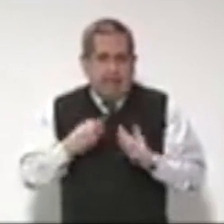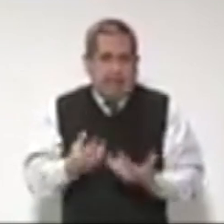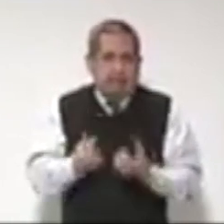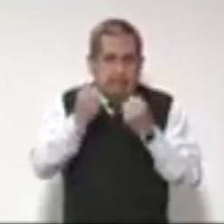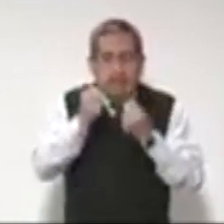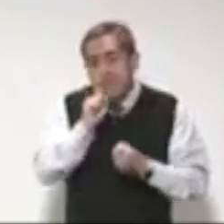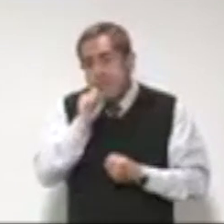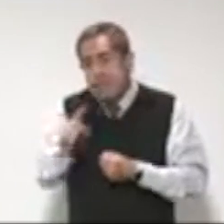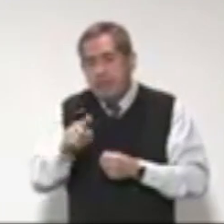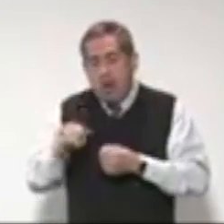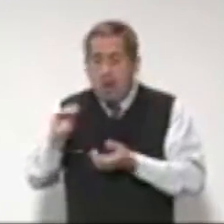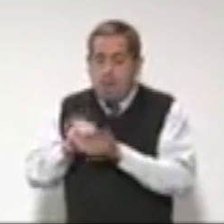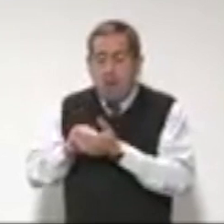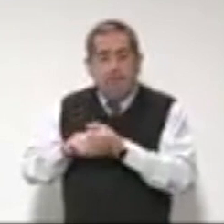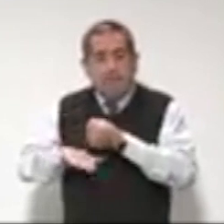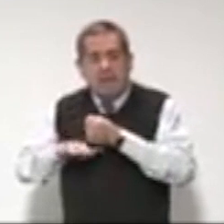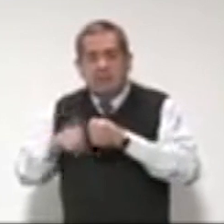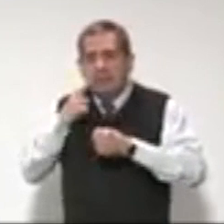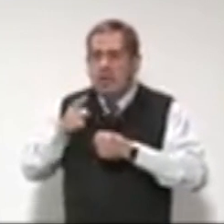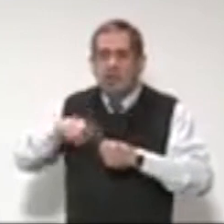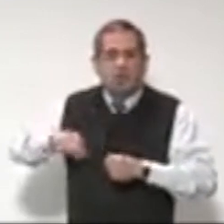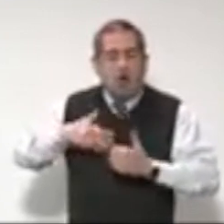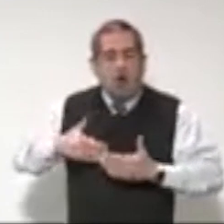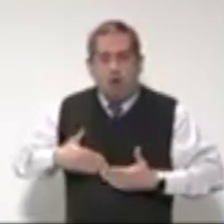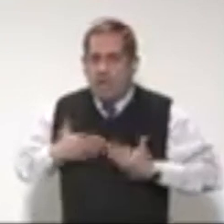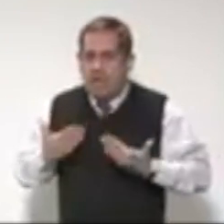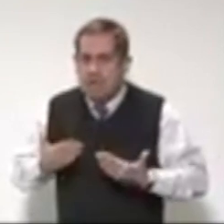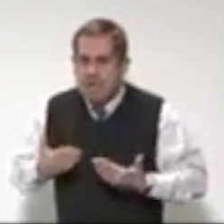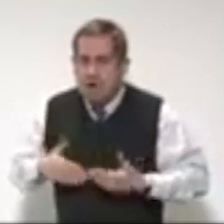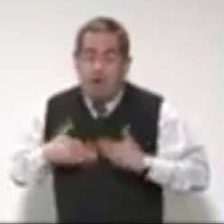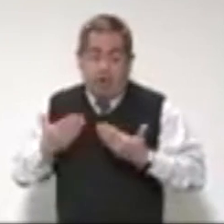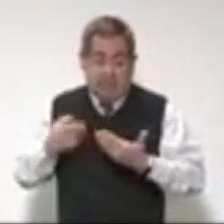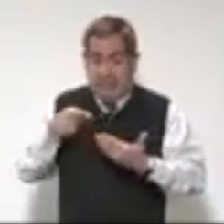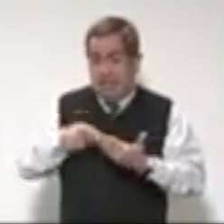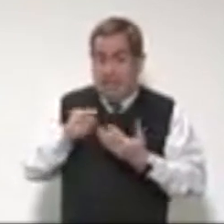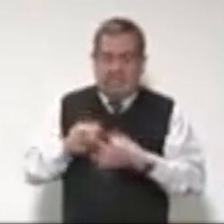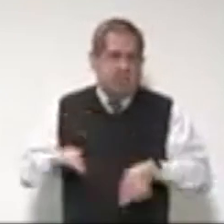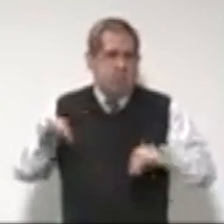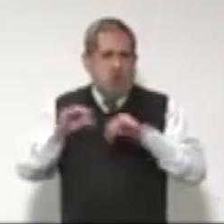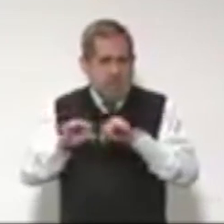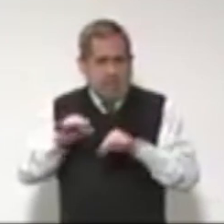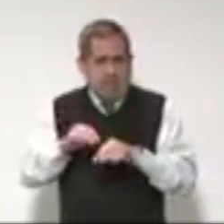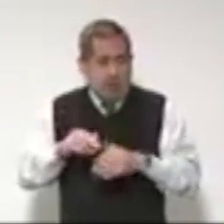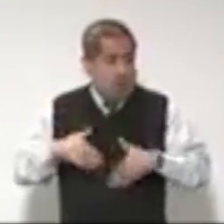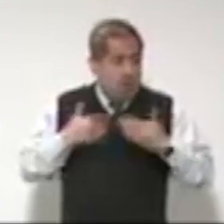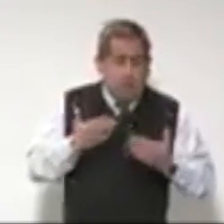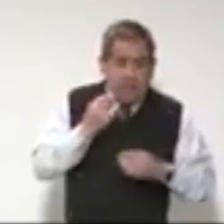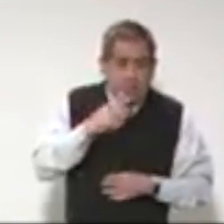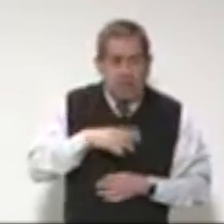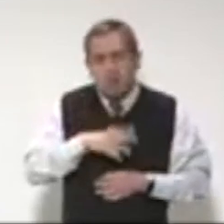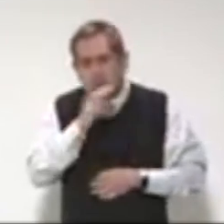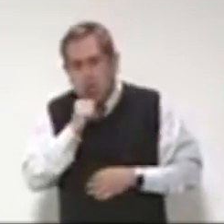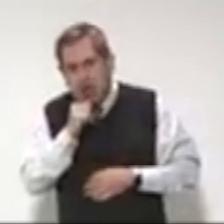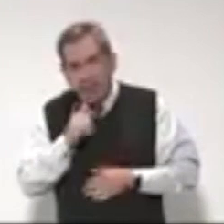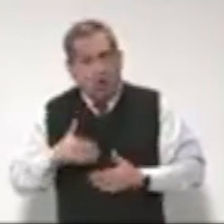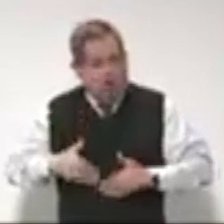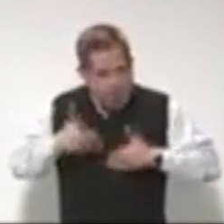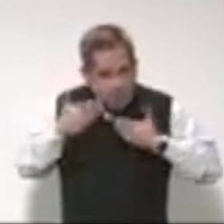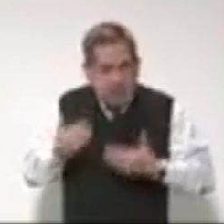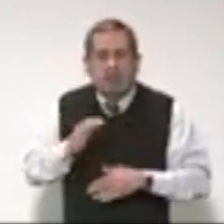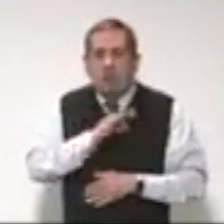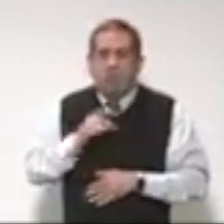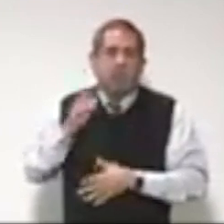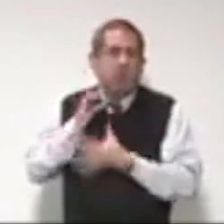inventan las bases para construir confianza la cual es condición sine qua non para que las políticas públicas otorguen